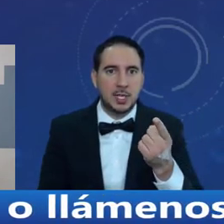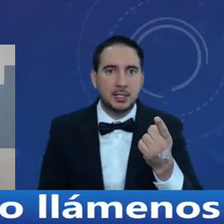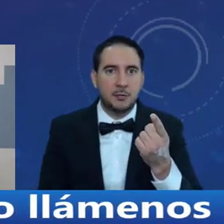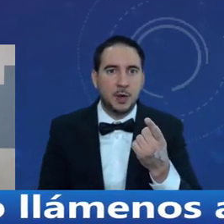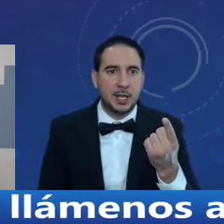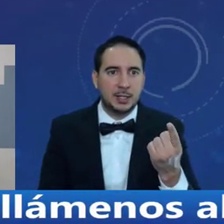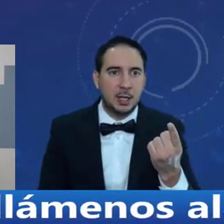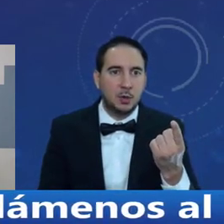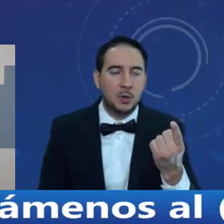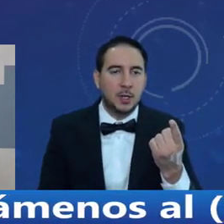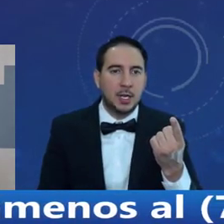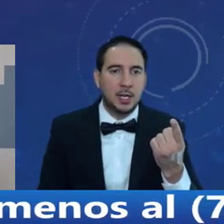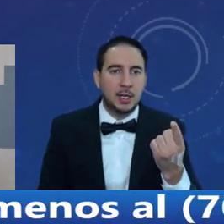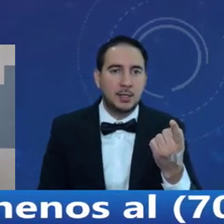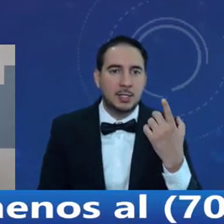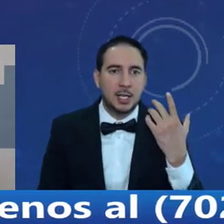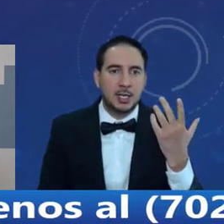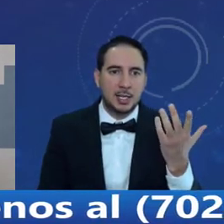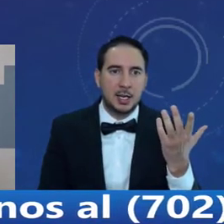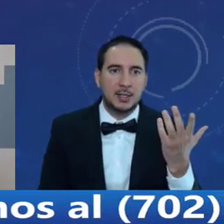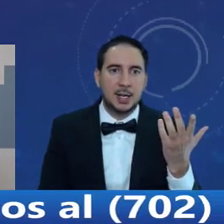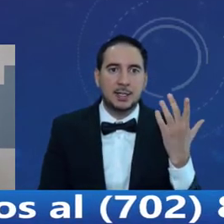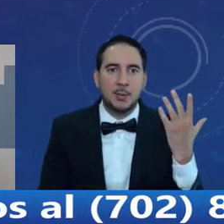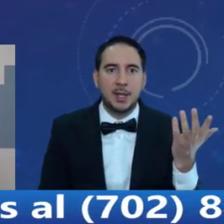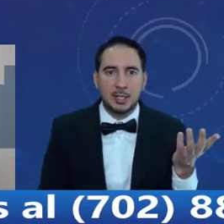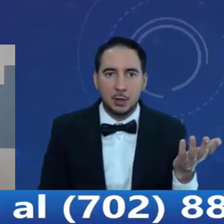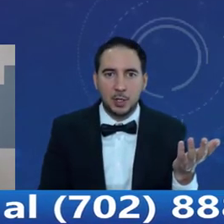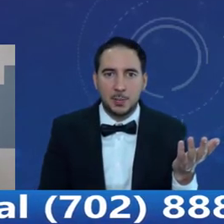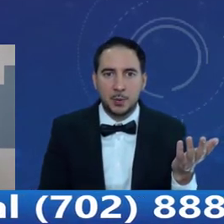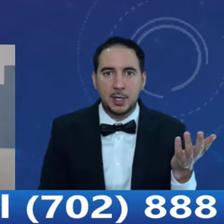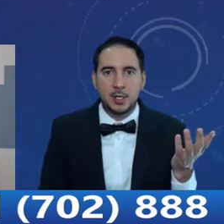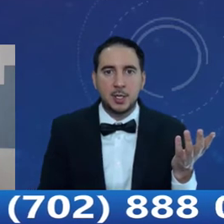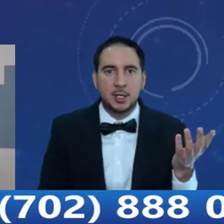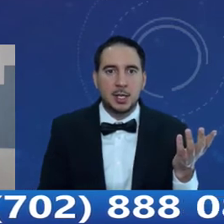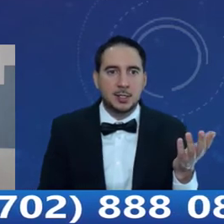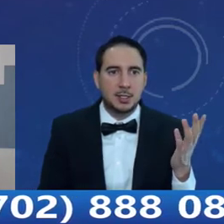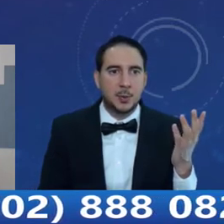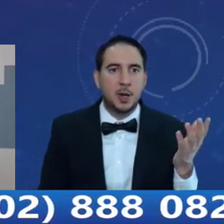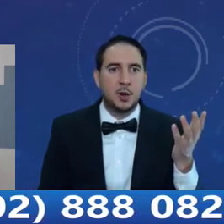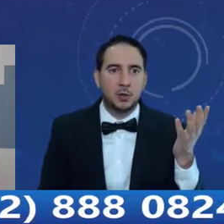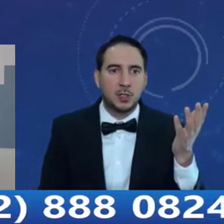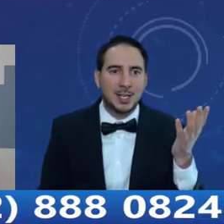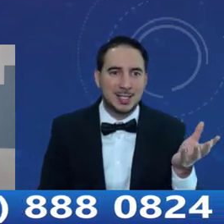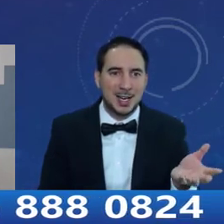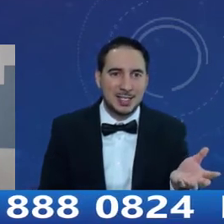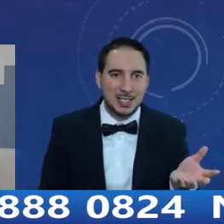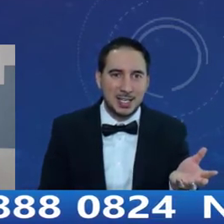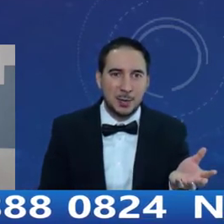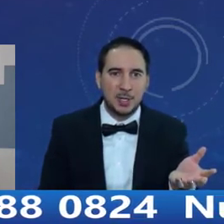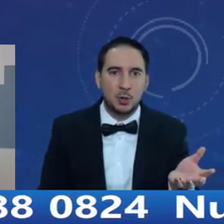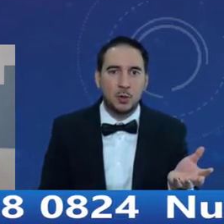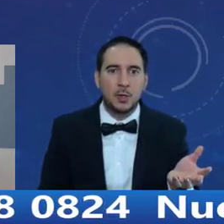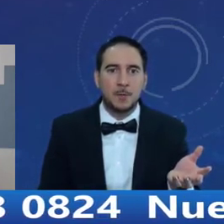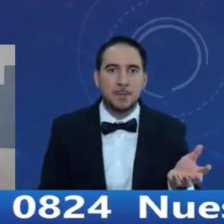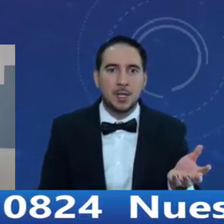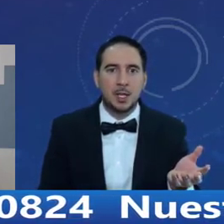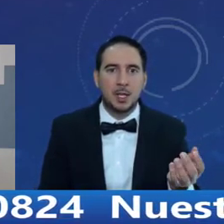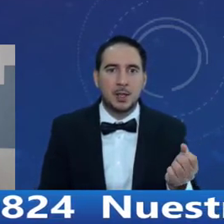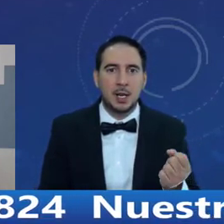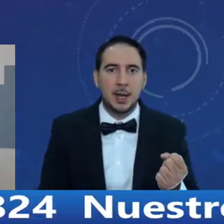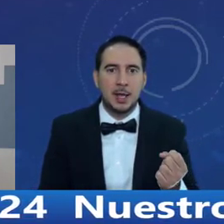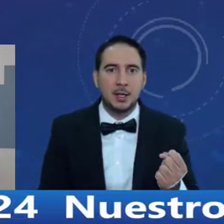solo solicitantes de fuera del estado. Sí tienes que hacer esta tabla de estado de tipo de licencia aprobada, sea, tienes que hacer la licencia de vendedor